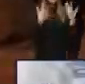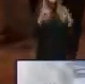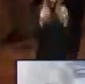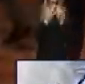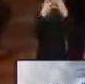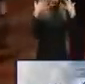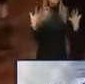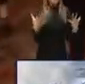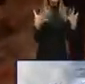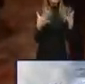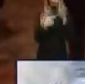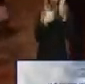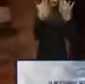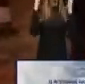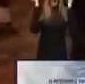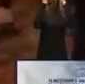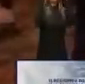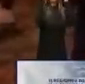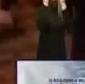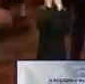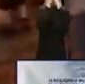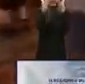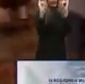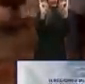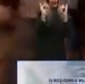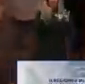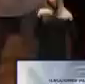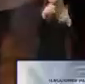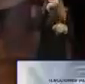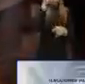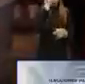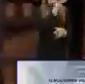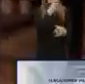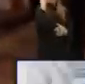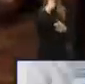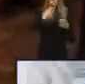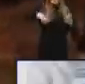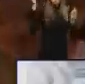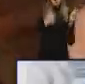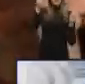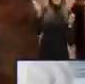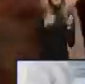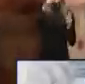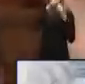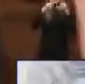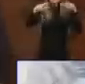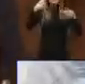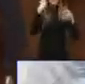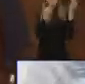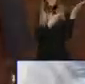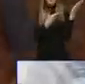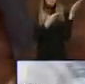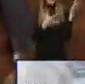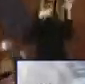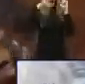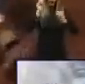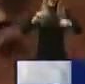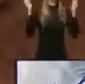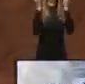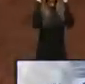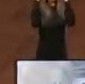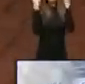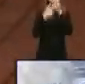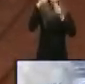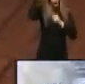la celebración de independencia. Pero vean, esa señora con todo y cacerola se vino de su casa para celebrar la victoria de Bernardo Arévalo.